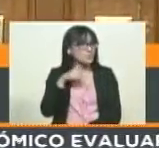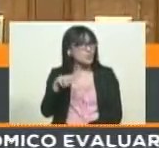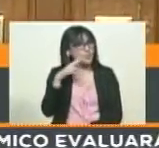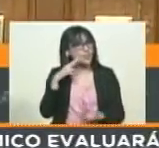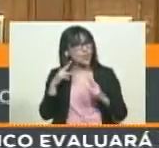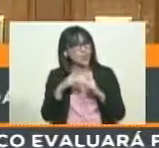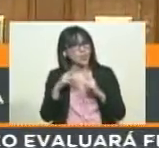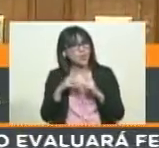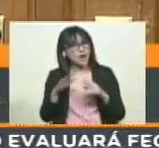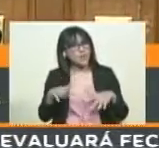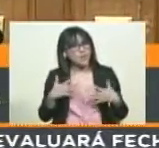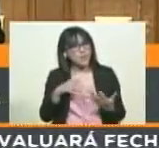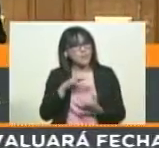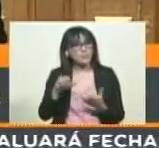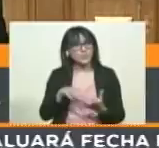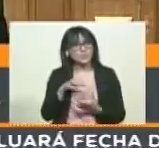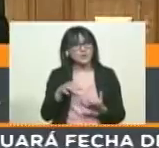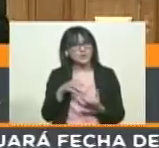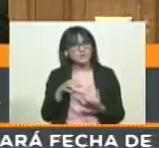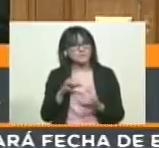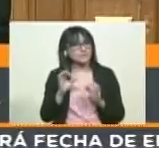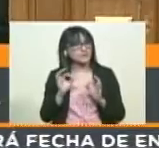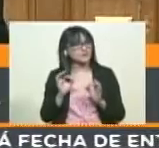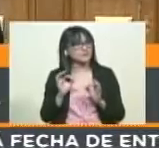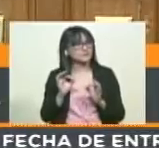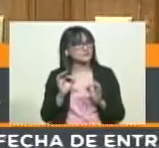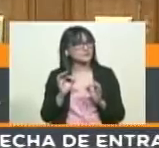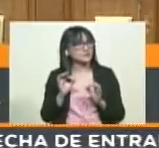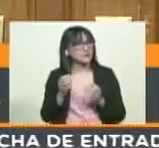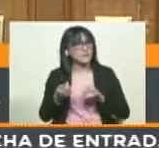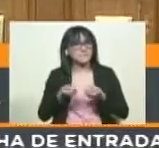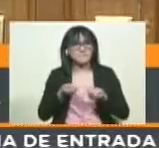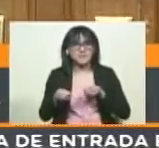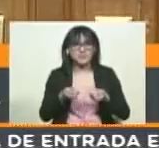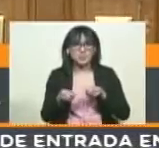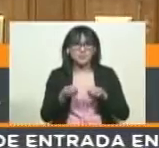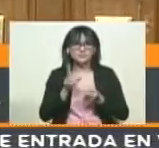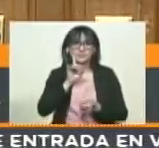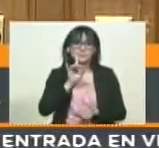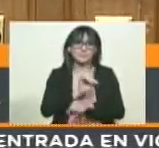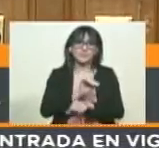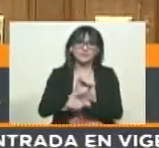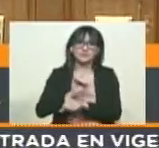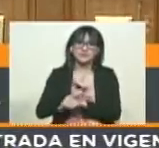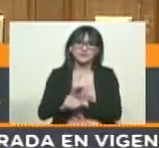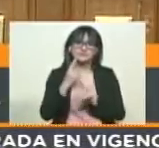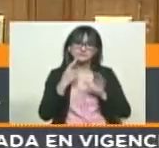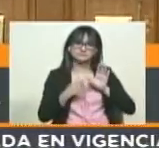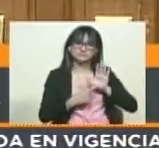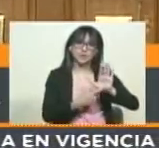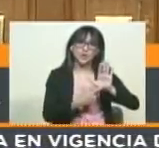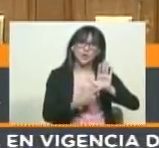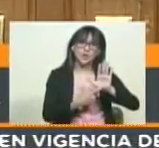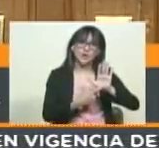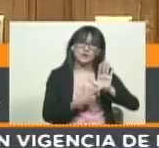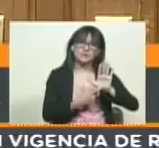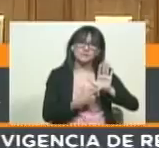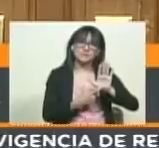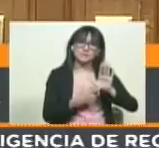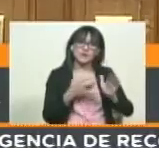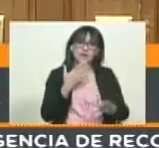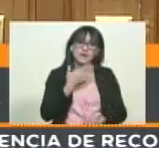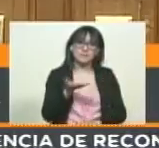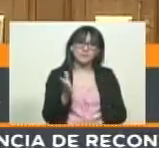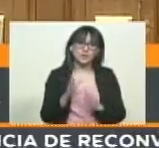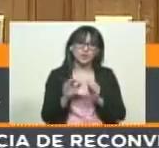origen de sus problemas puede no extraviarse entre tanta manipulación y mentiras y dar un ejemplo como el que acaban de dar ustedes